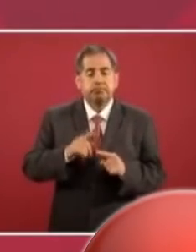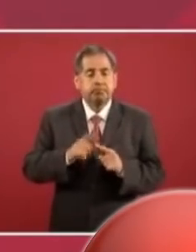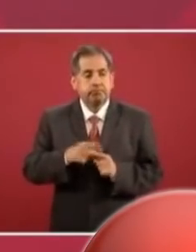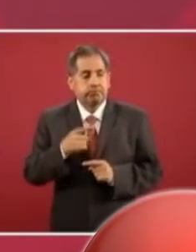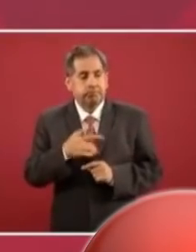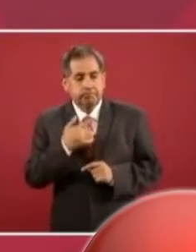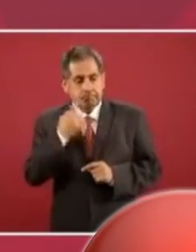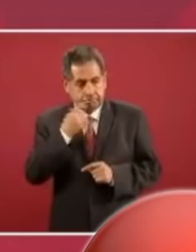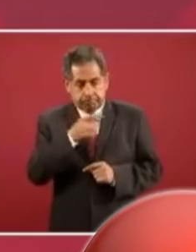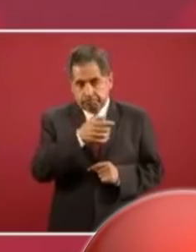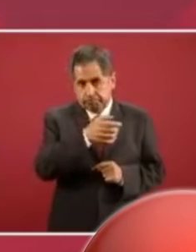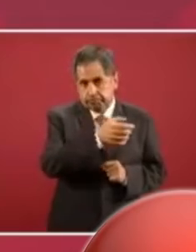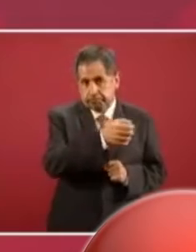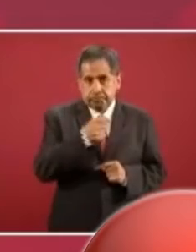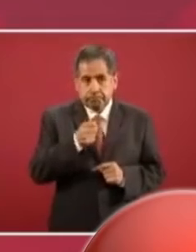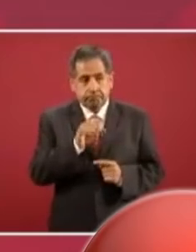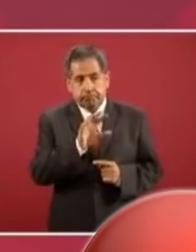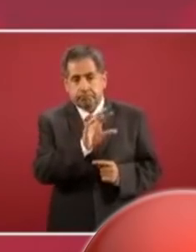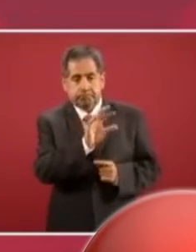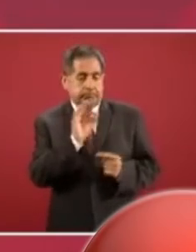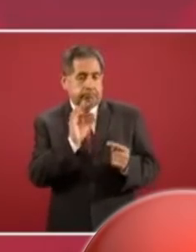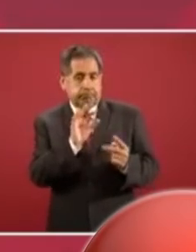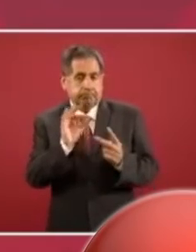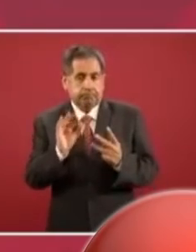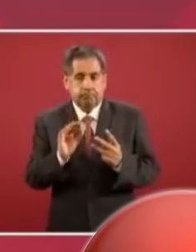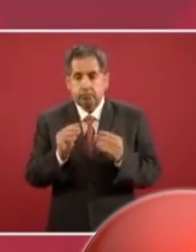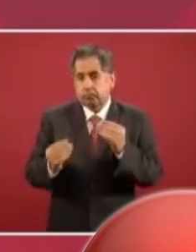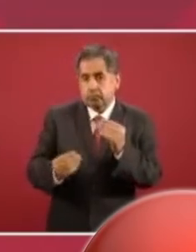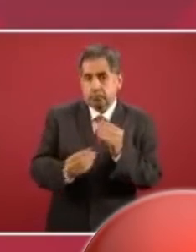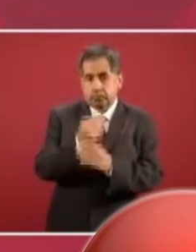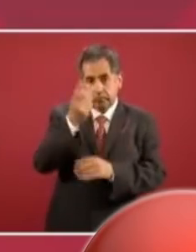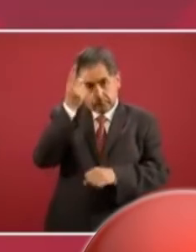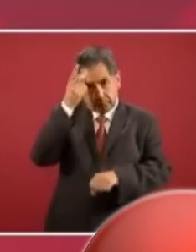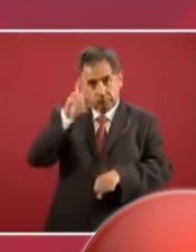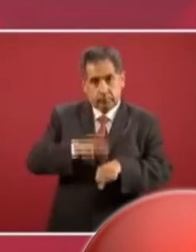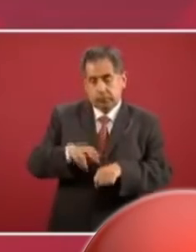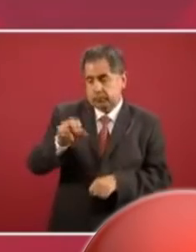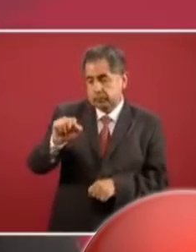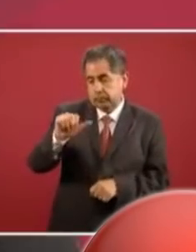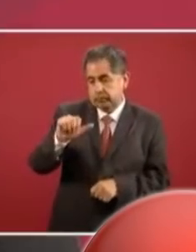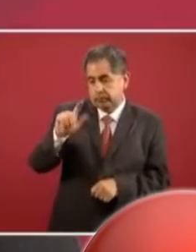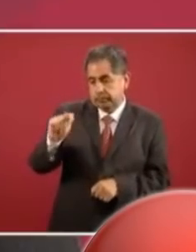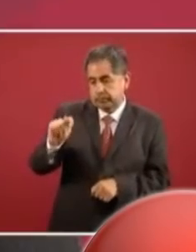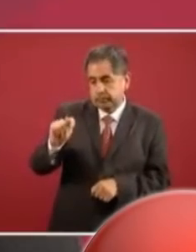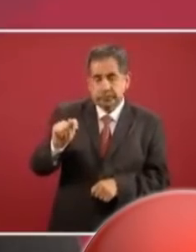nombrar al nuevo director del SAT,